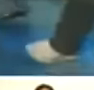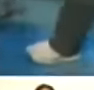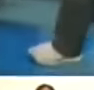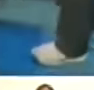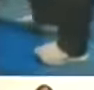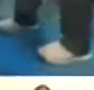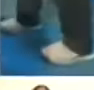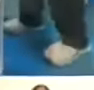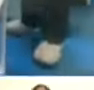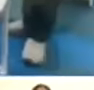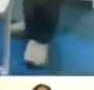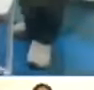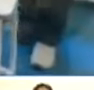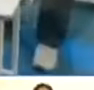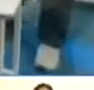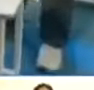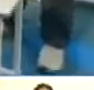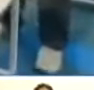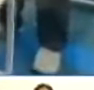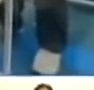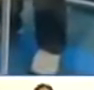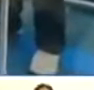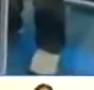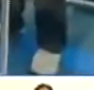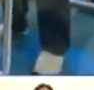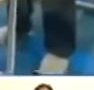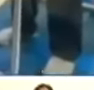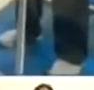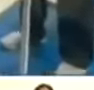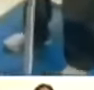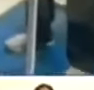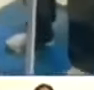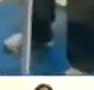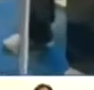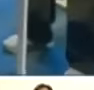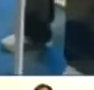Por aquí entonces, le entrego mi cédula.